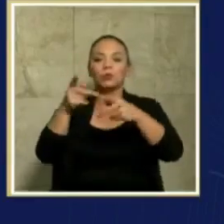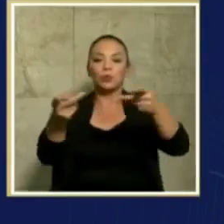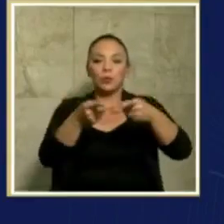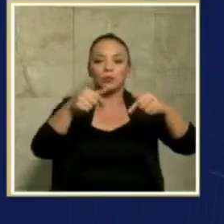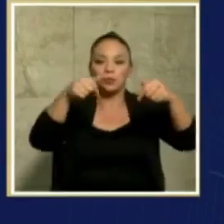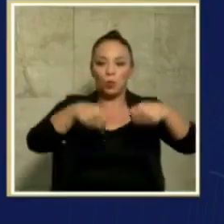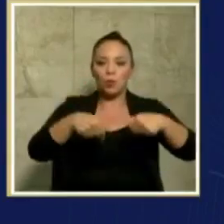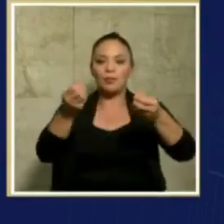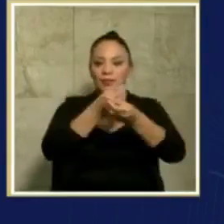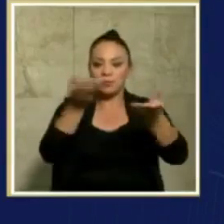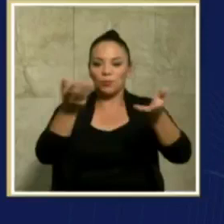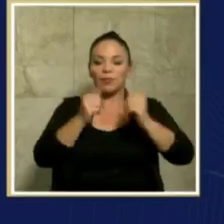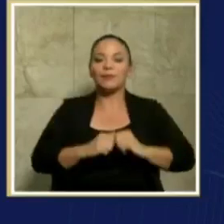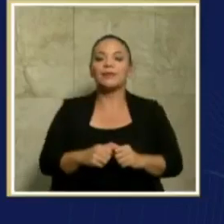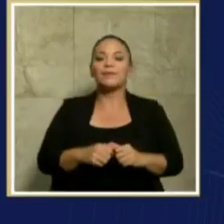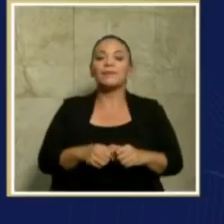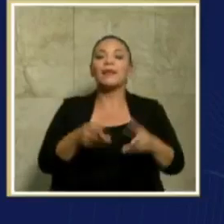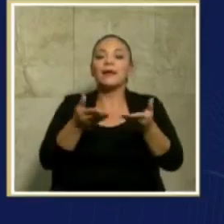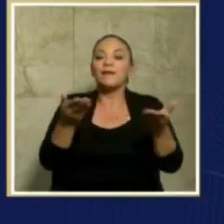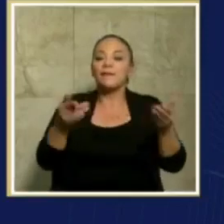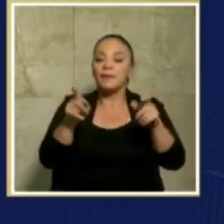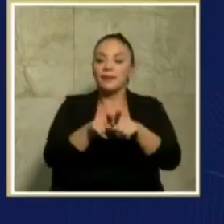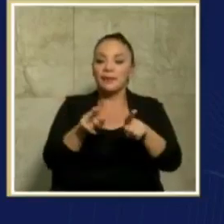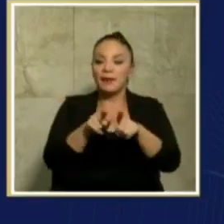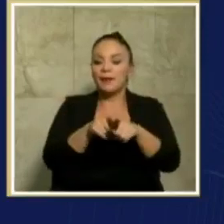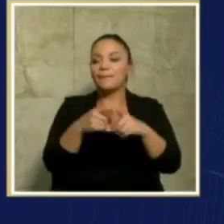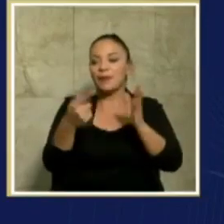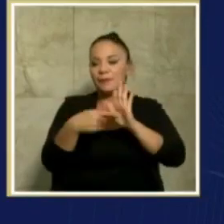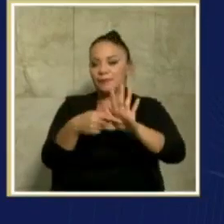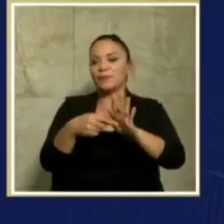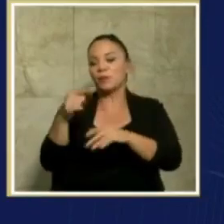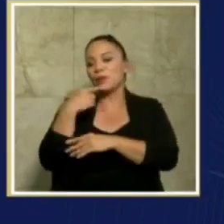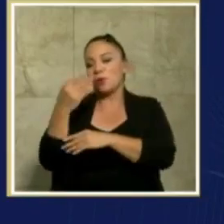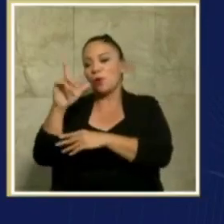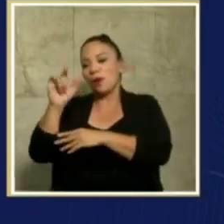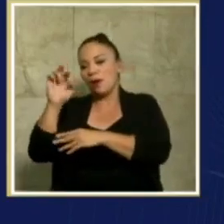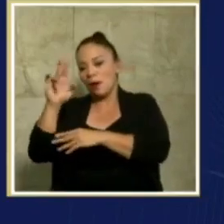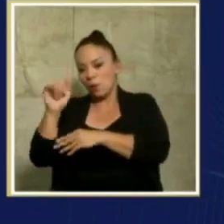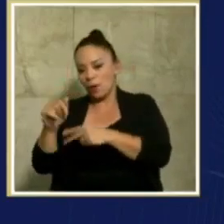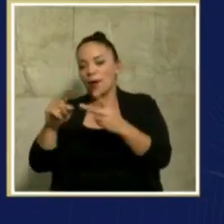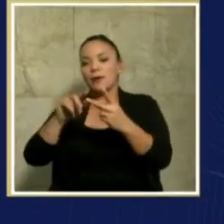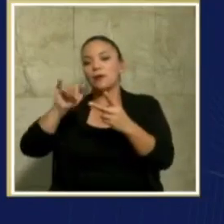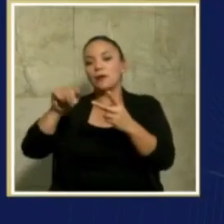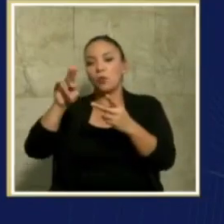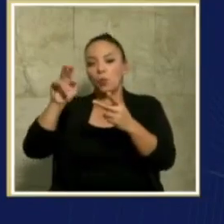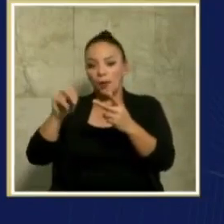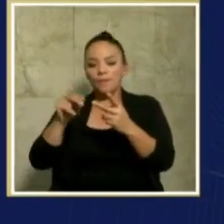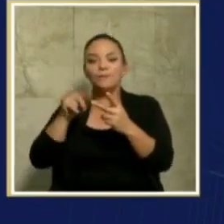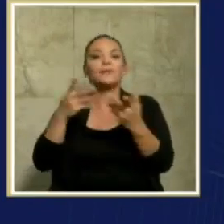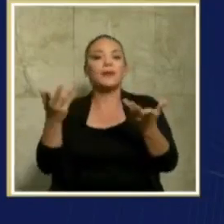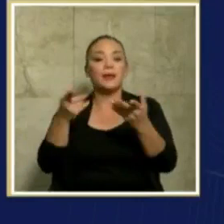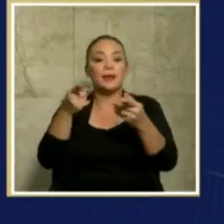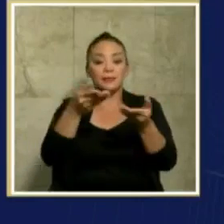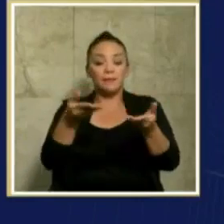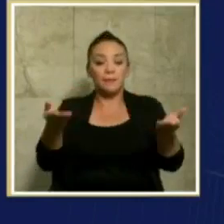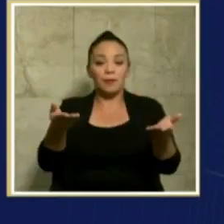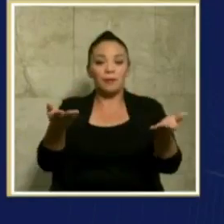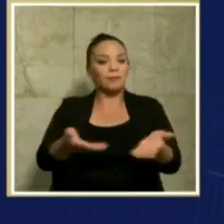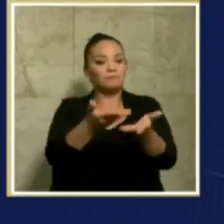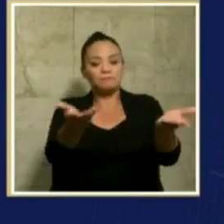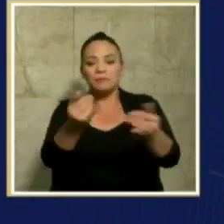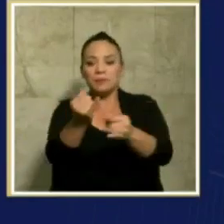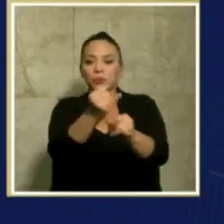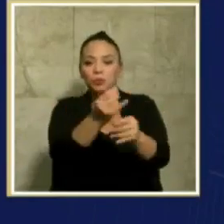hoy. Y la herramienta, también lo presentaba doña Laura, lo presentaba Juan Alfaro, se está poniendo a disposición del sector